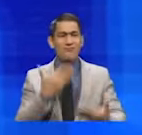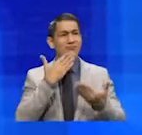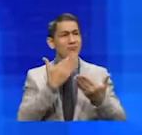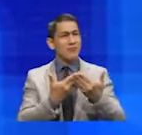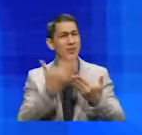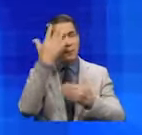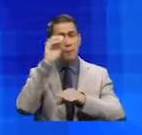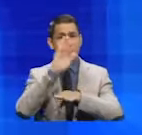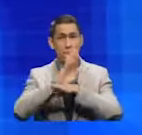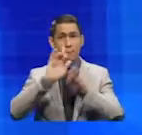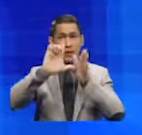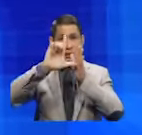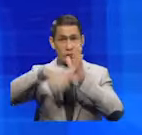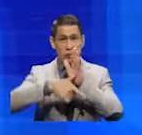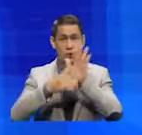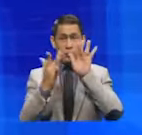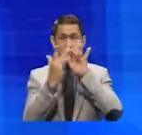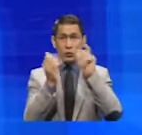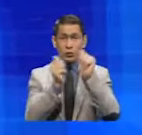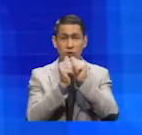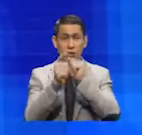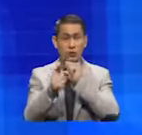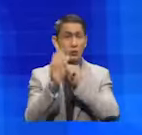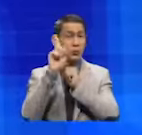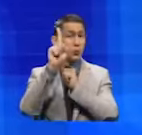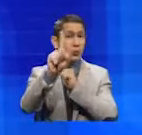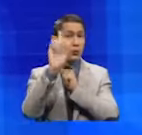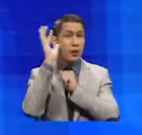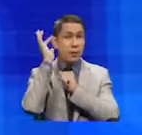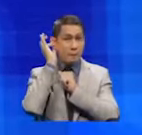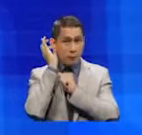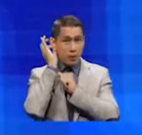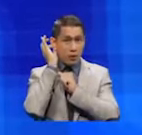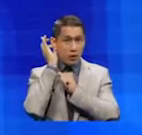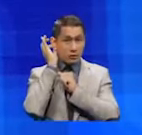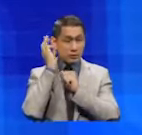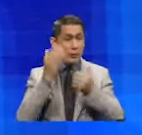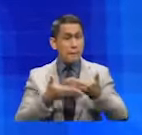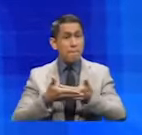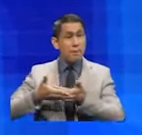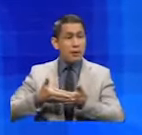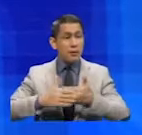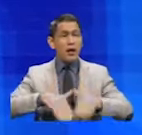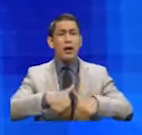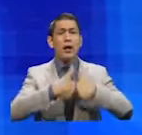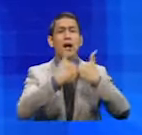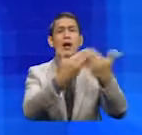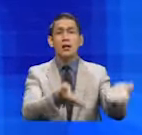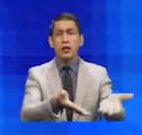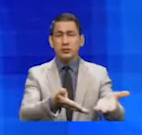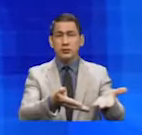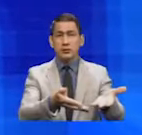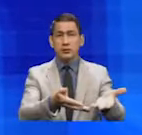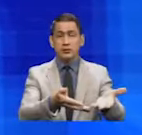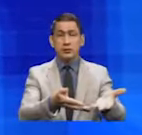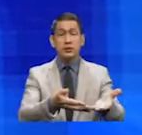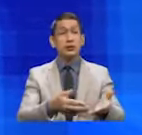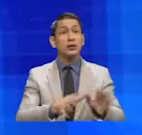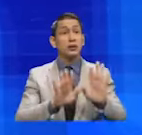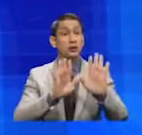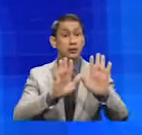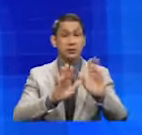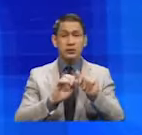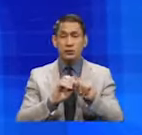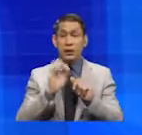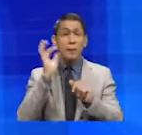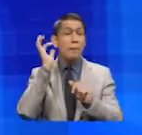estamos contigo. En instantes, y una mujer, escuchen esto, regaló a su bebé recién nacida y la abandonó en la